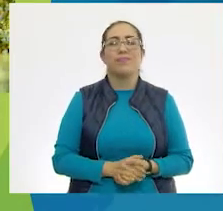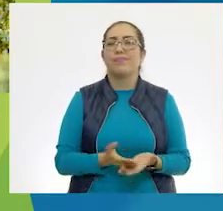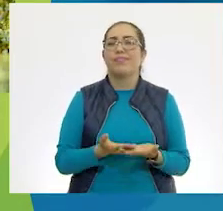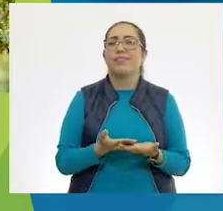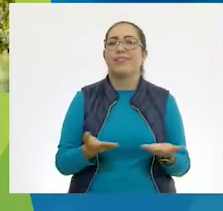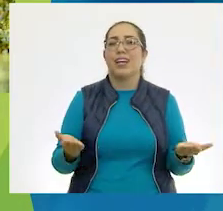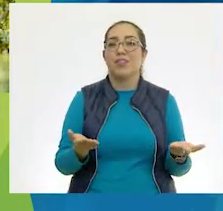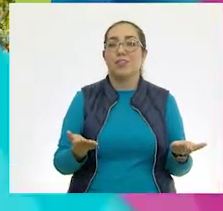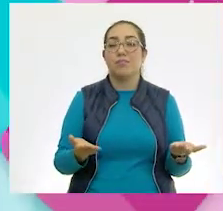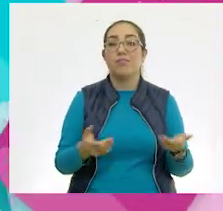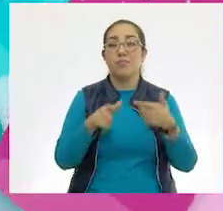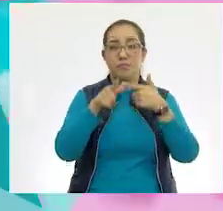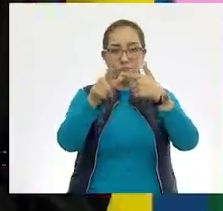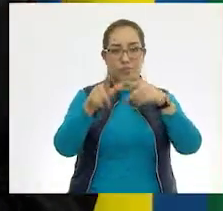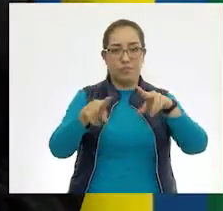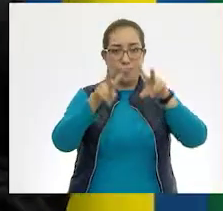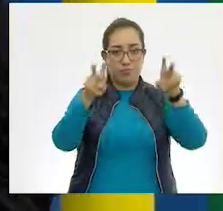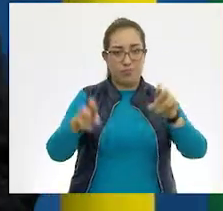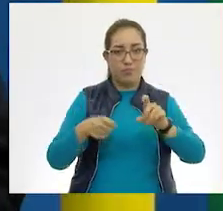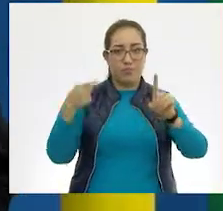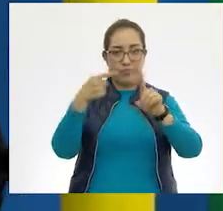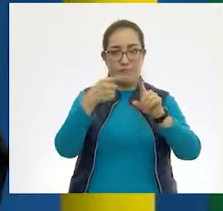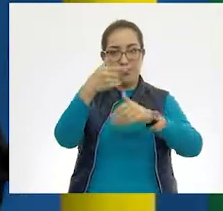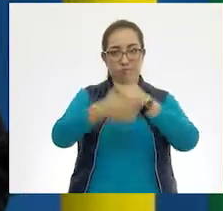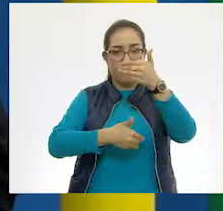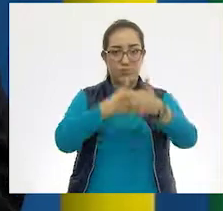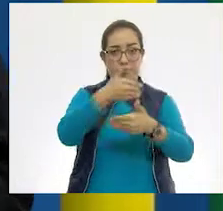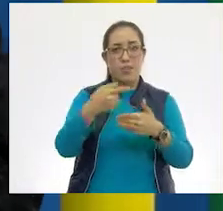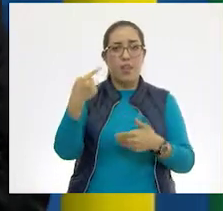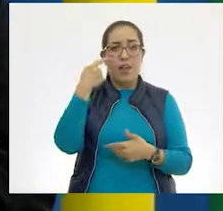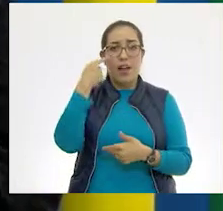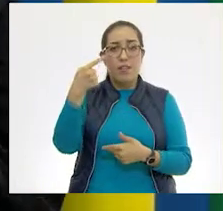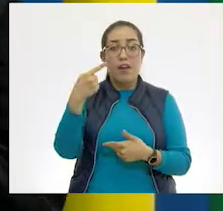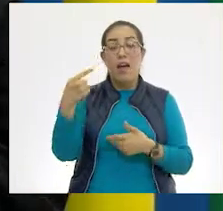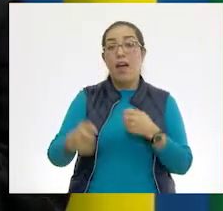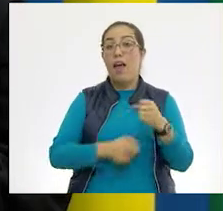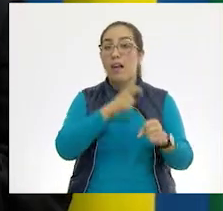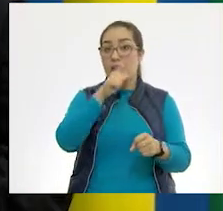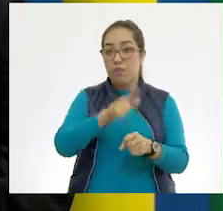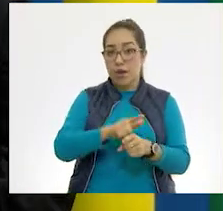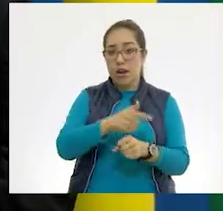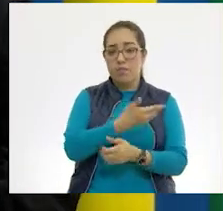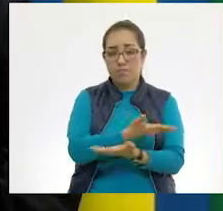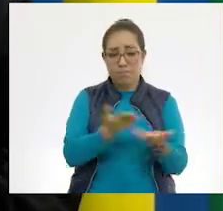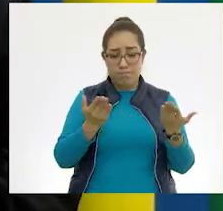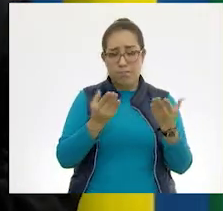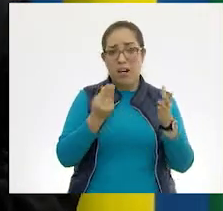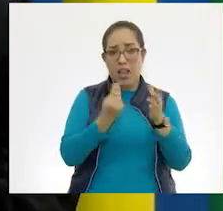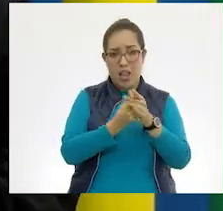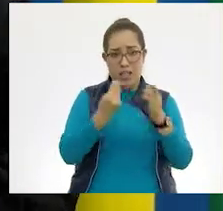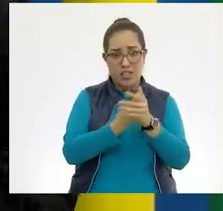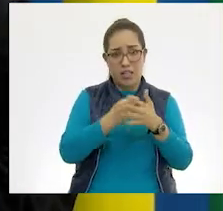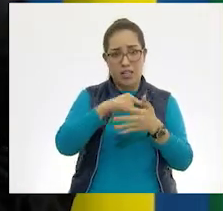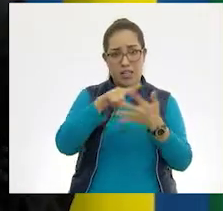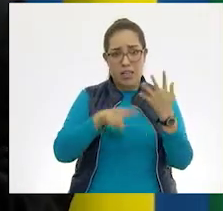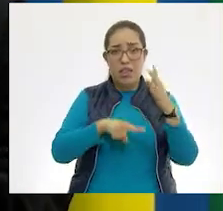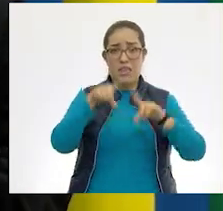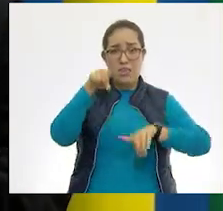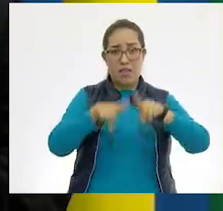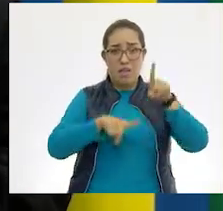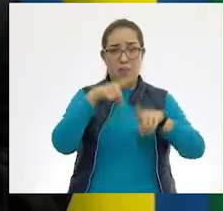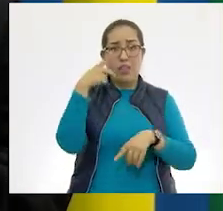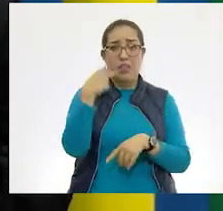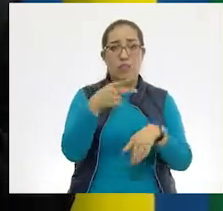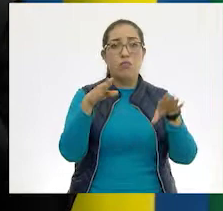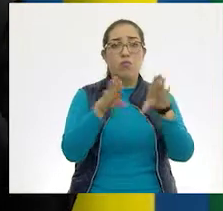Ahora, siguiendo con el tema de la reproducción, veremos que a los animales también se les puede clasificar de acuerdo con la forma en